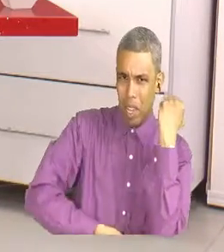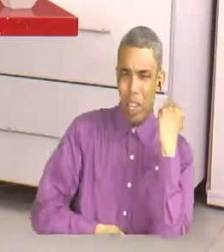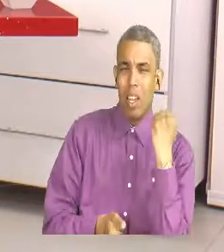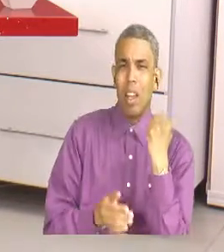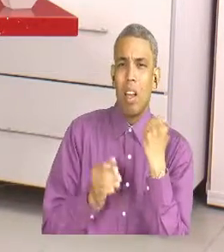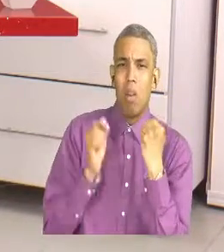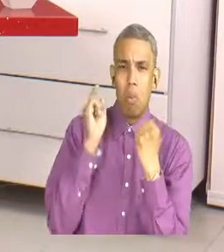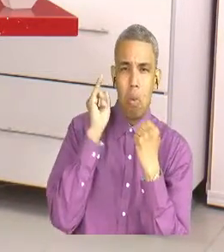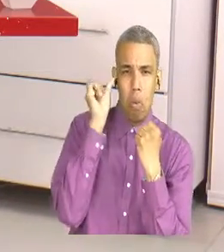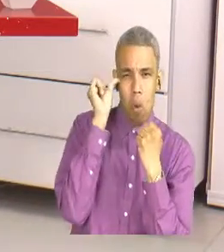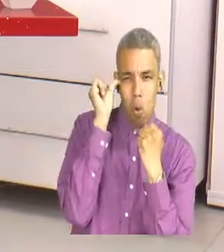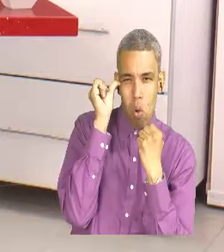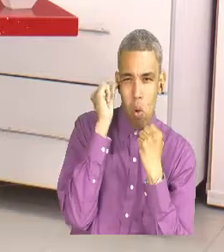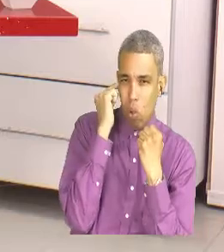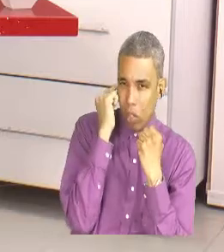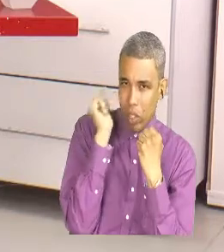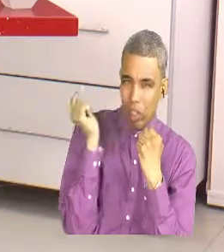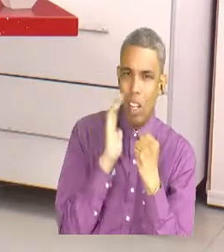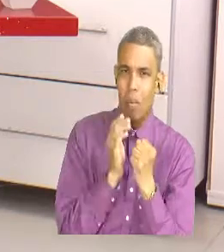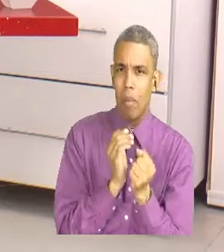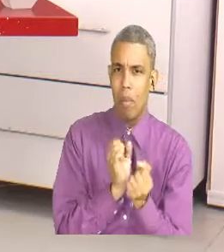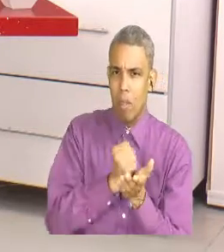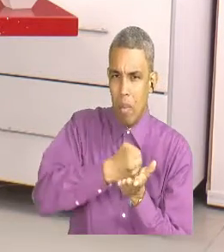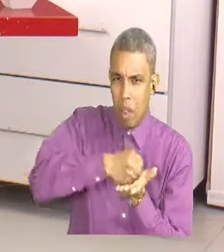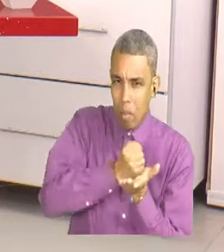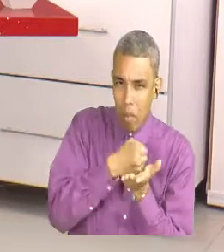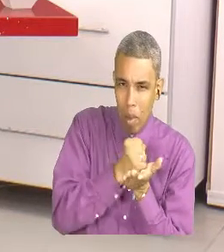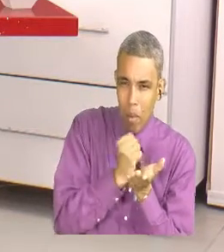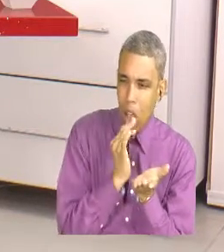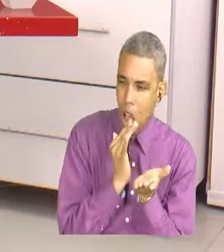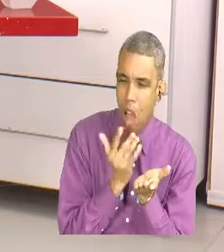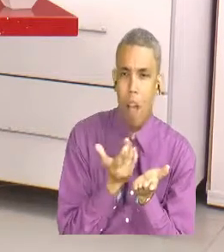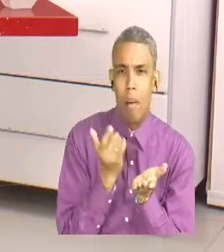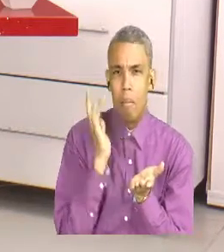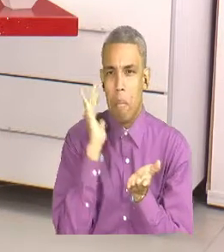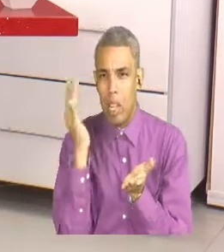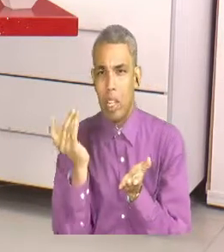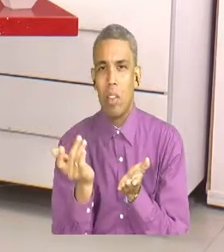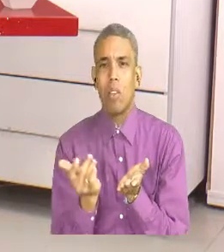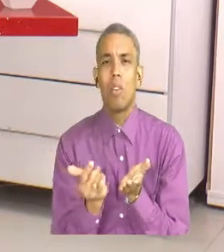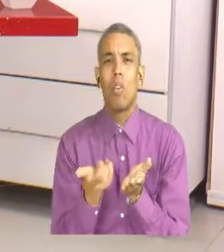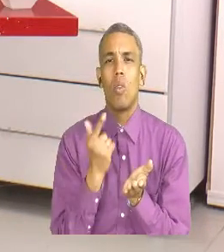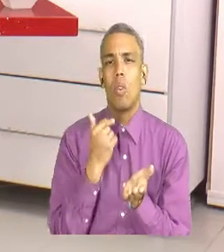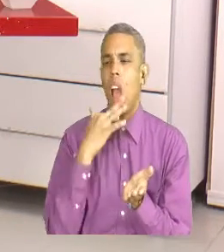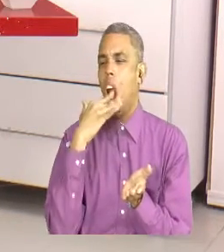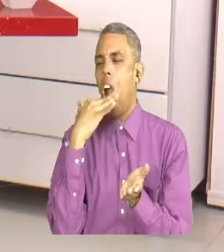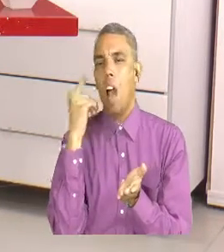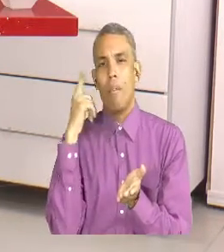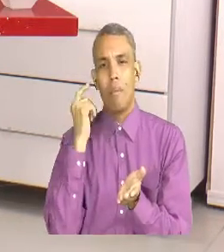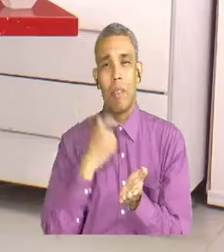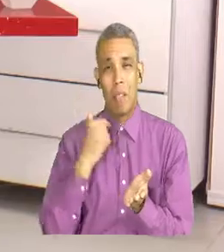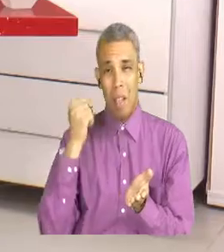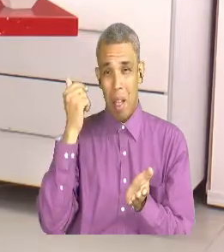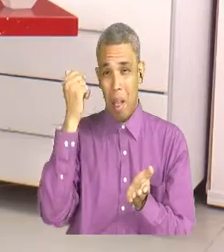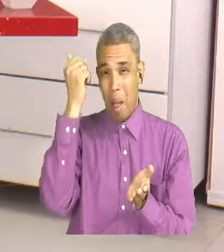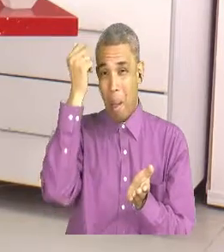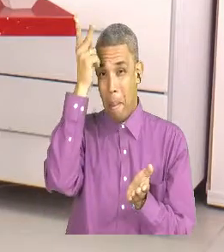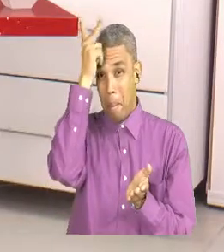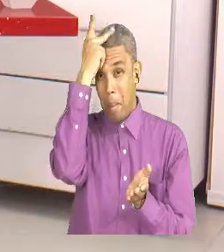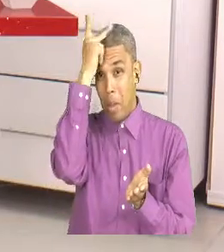verde, pimentones asados con limón y ají amarillo, que es un ají peruano, rosada tipo cóctel y la especial de la casa. Son